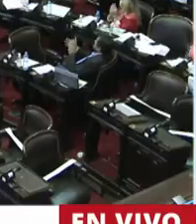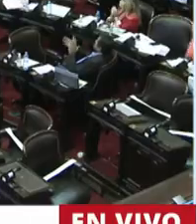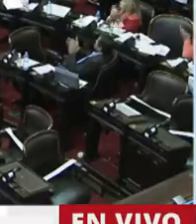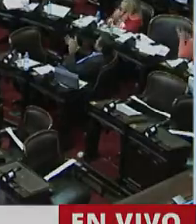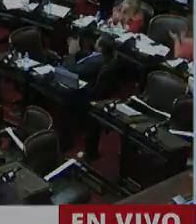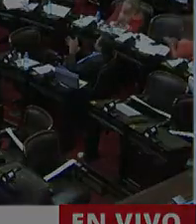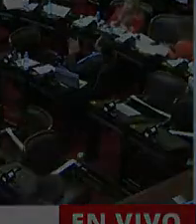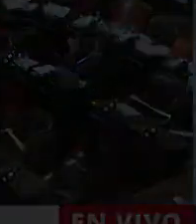Gracias, diputado.